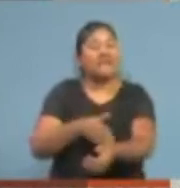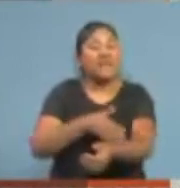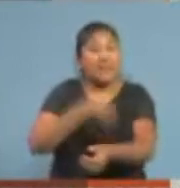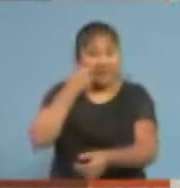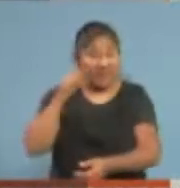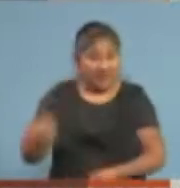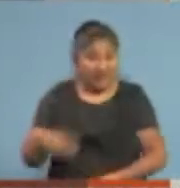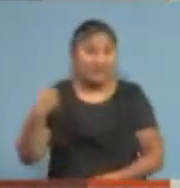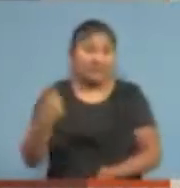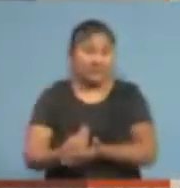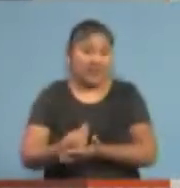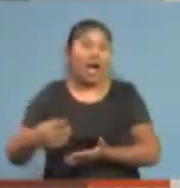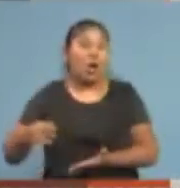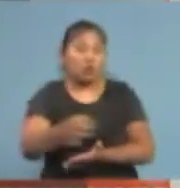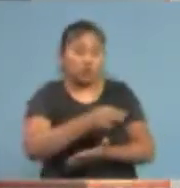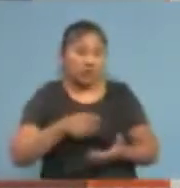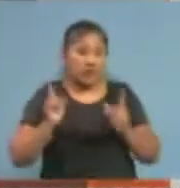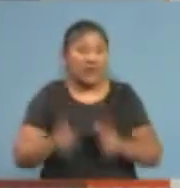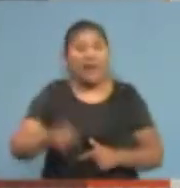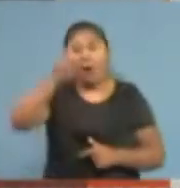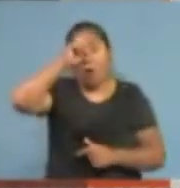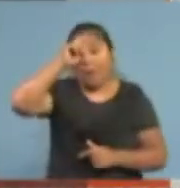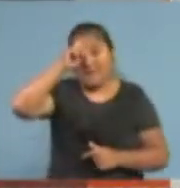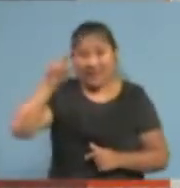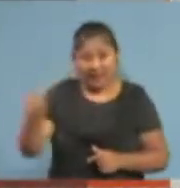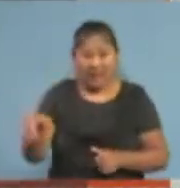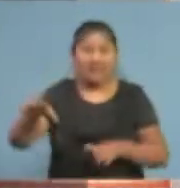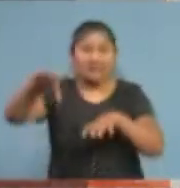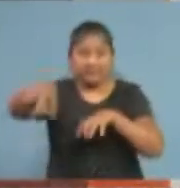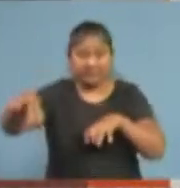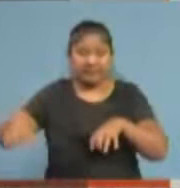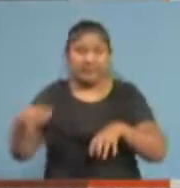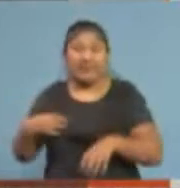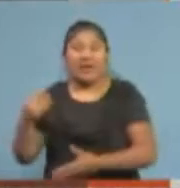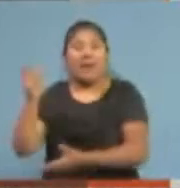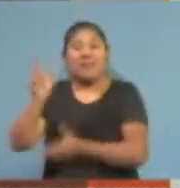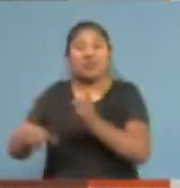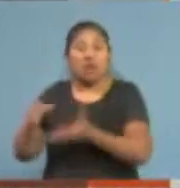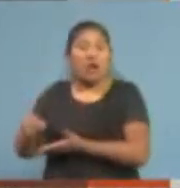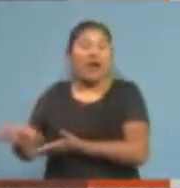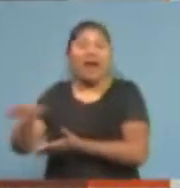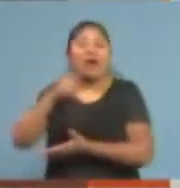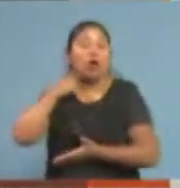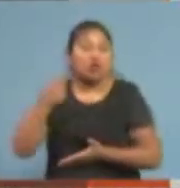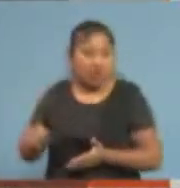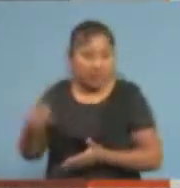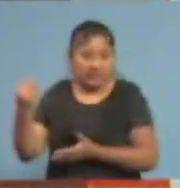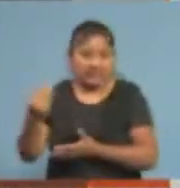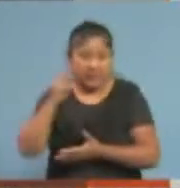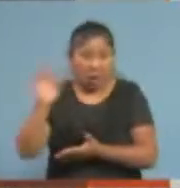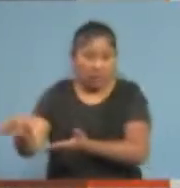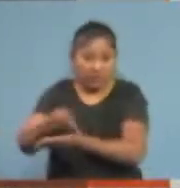y lo que es los hospitales donde se ponen los ambulantes están los inspectores haciendo su trabajo controlando